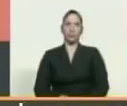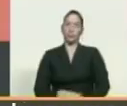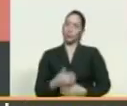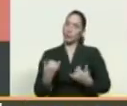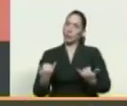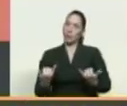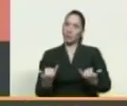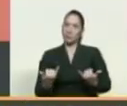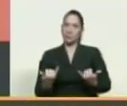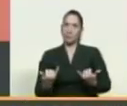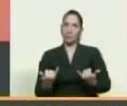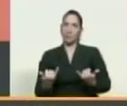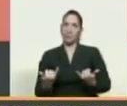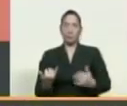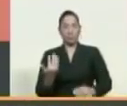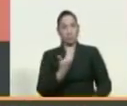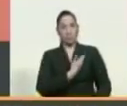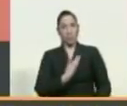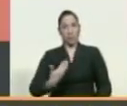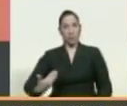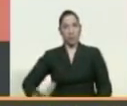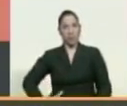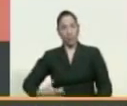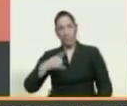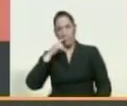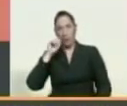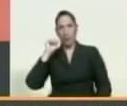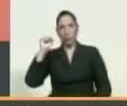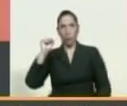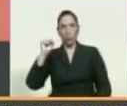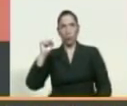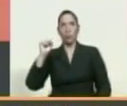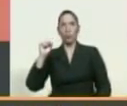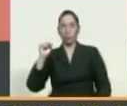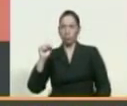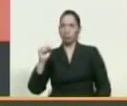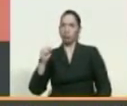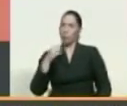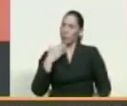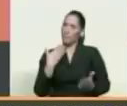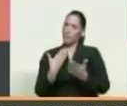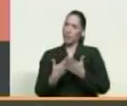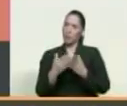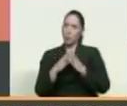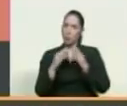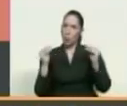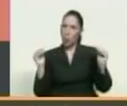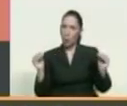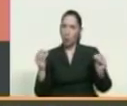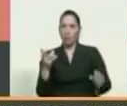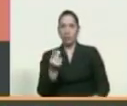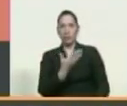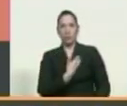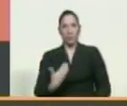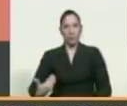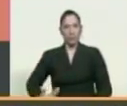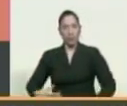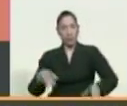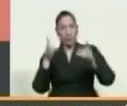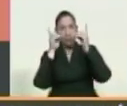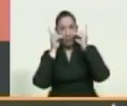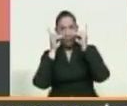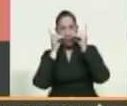momentos, y el presidente Nicolás Maduro nos ha pedido a todos y a todas, a nuestra vicepresidenta ejecutiva Delcy